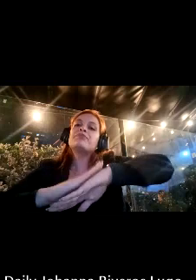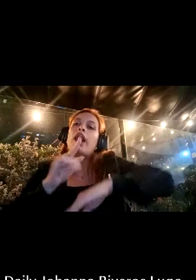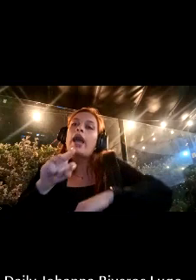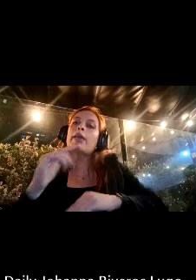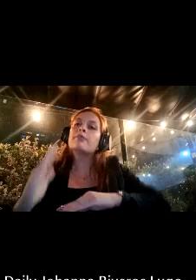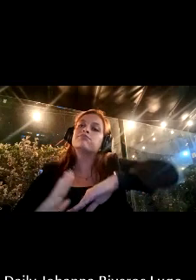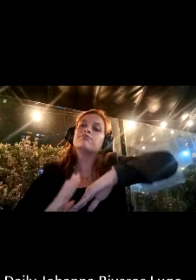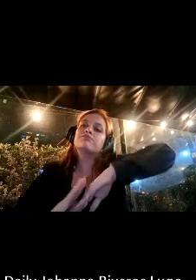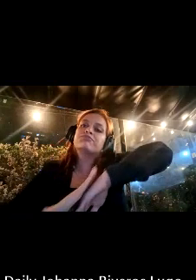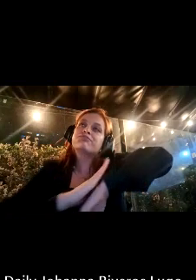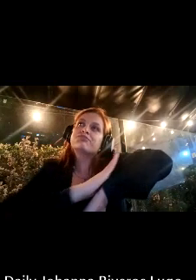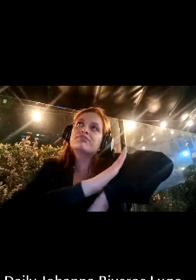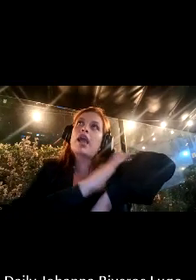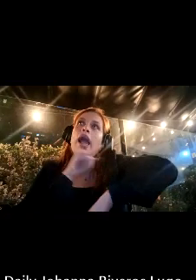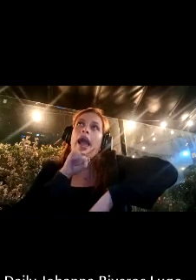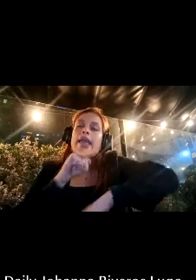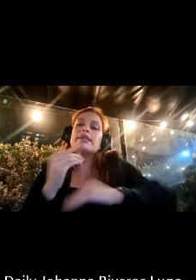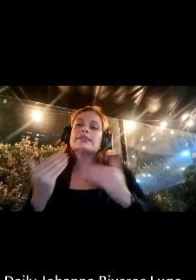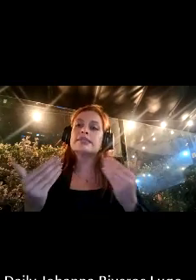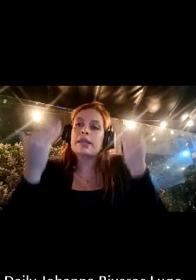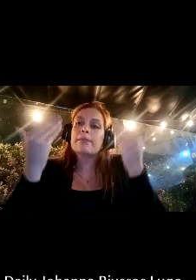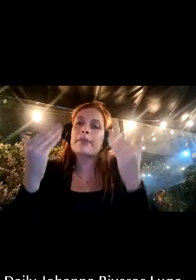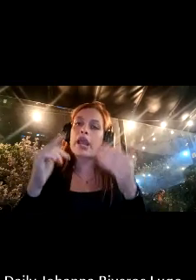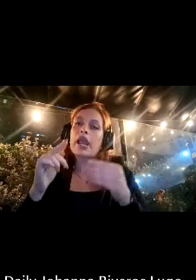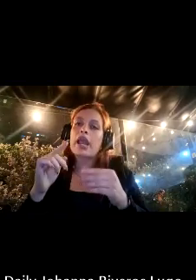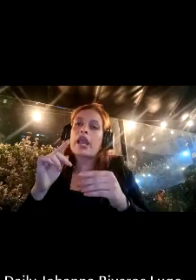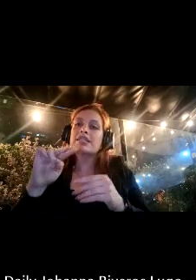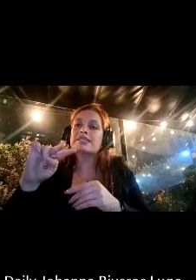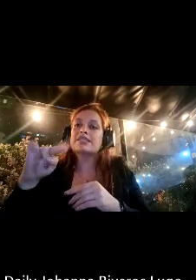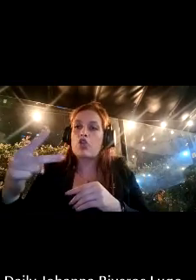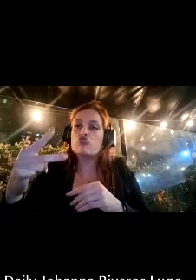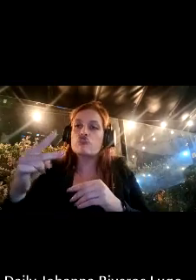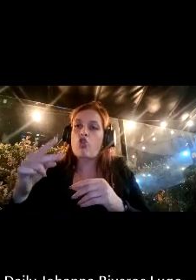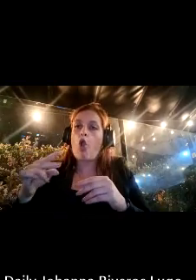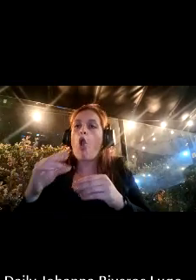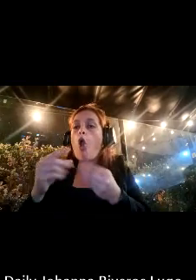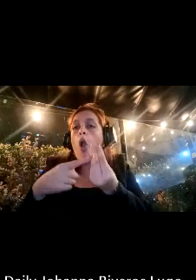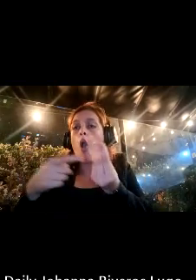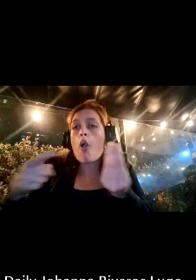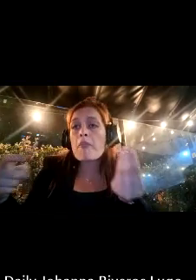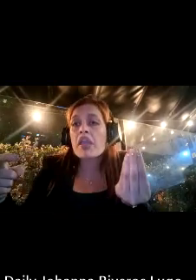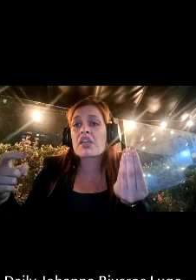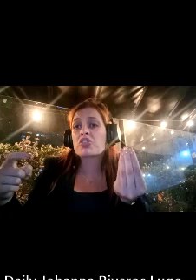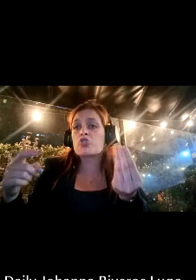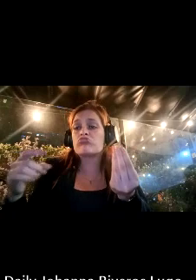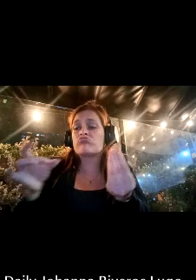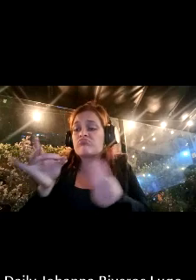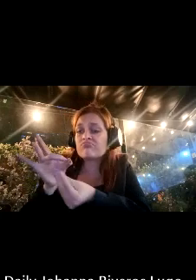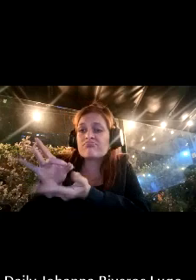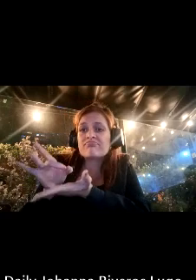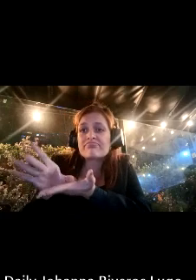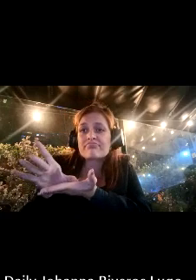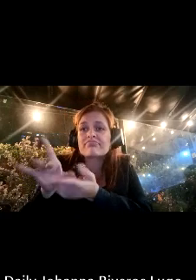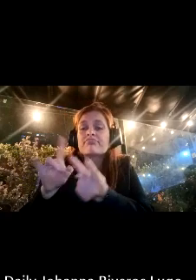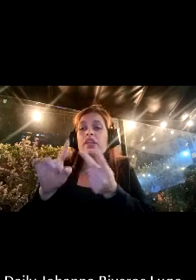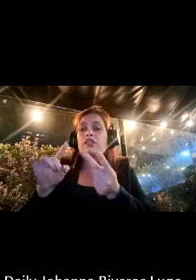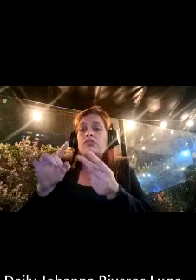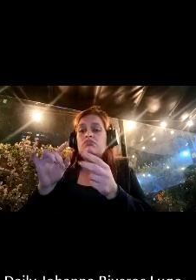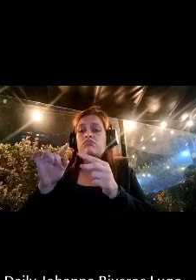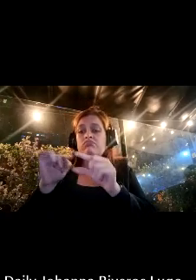El segundo es un objeto rodante. Puede ser una esfera, una canica, un balín, un carro de